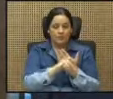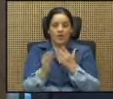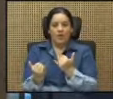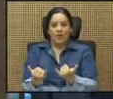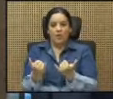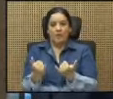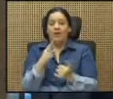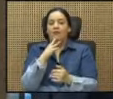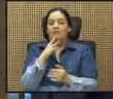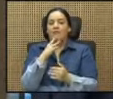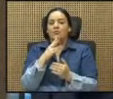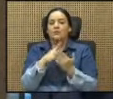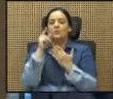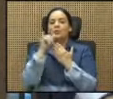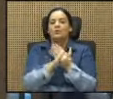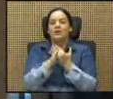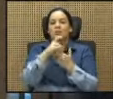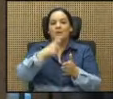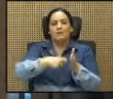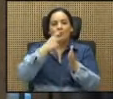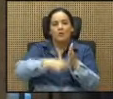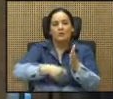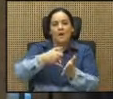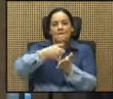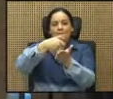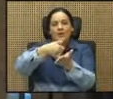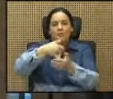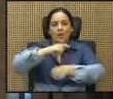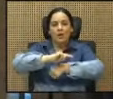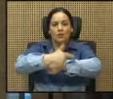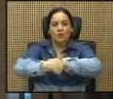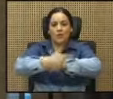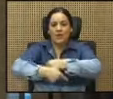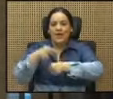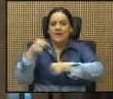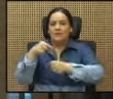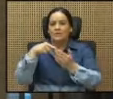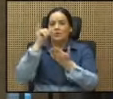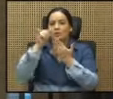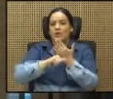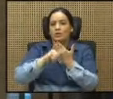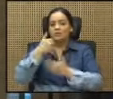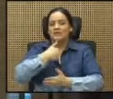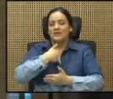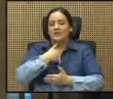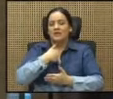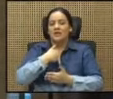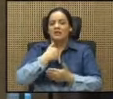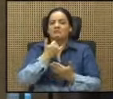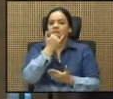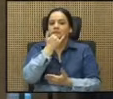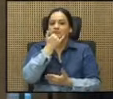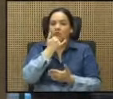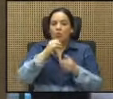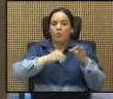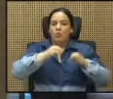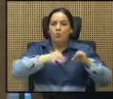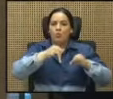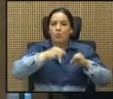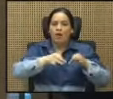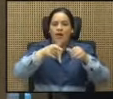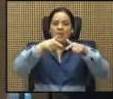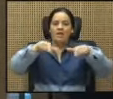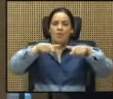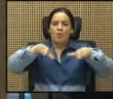de la lotería. Este proyecto contiene imprecisiones jurídicas, así como un lenguaje ambiguo